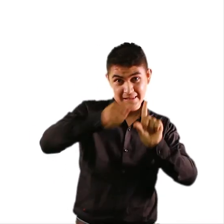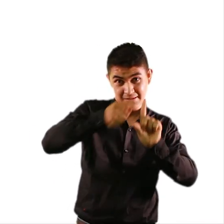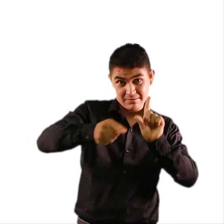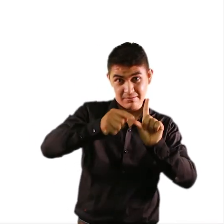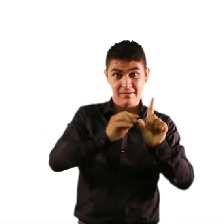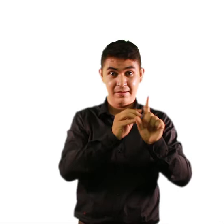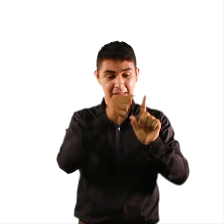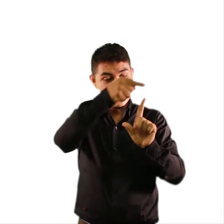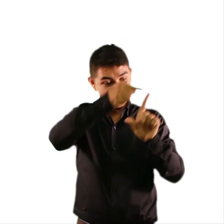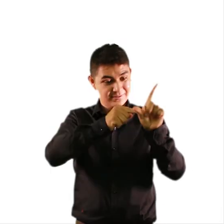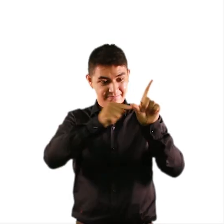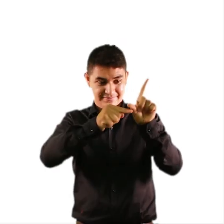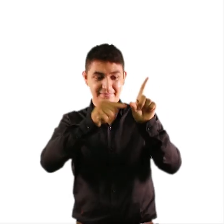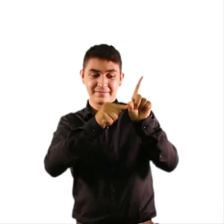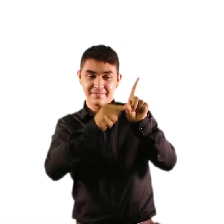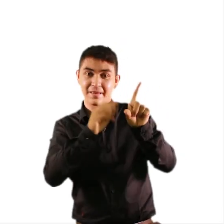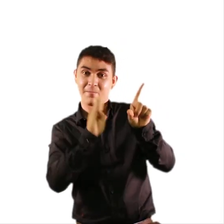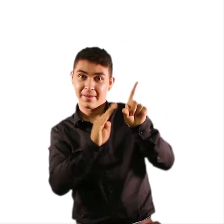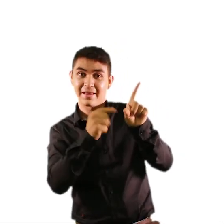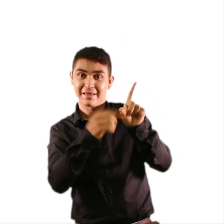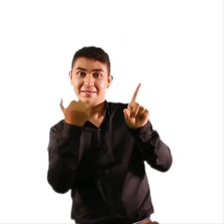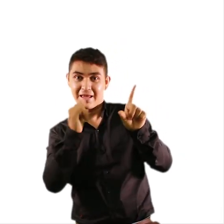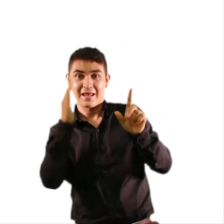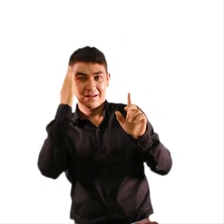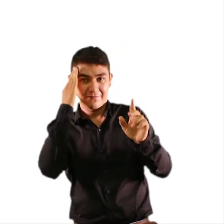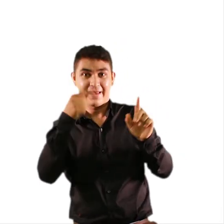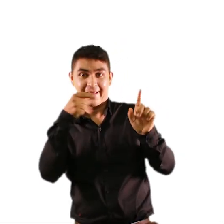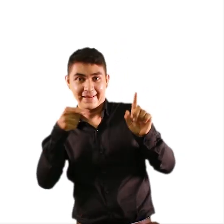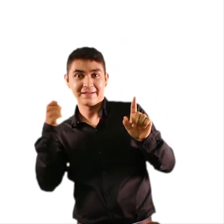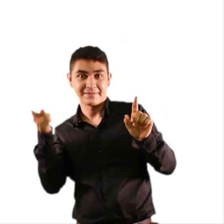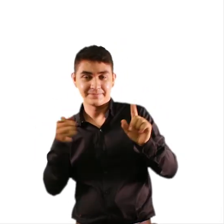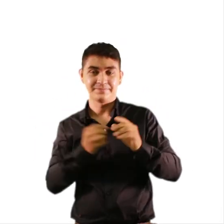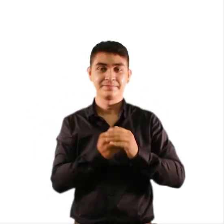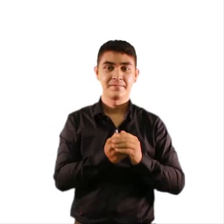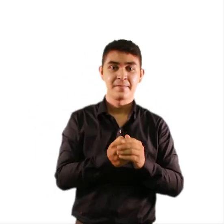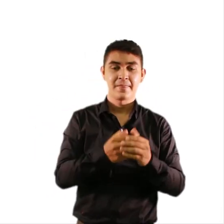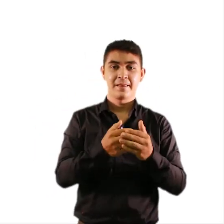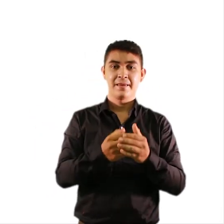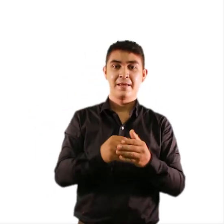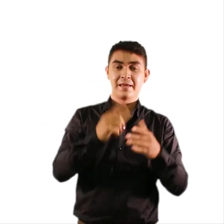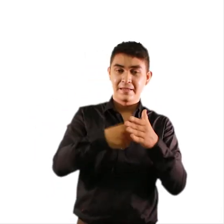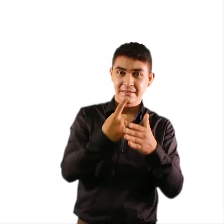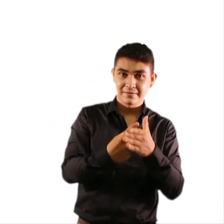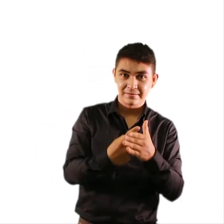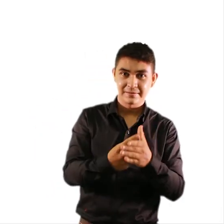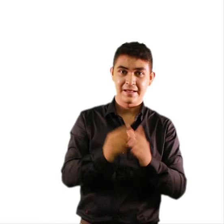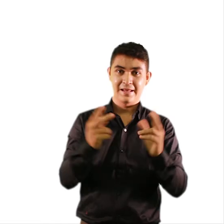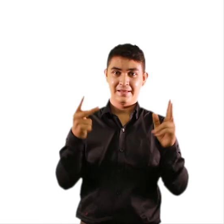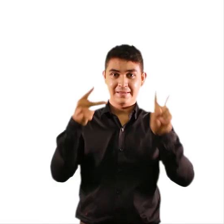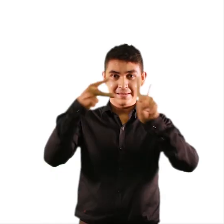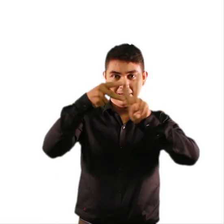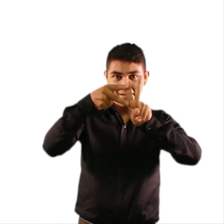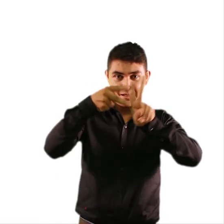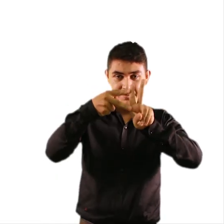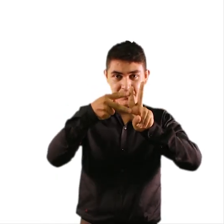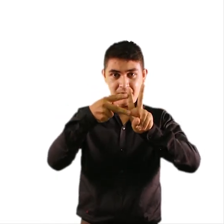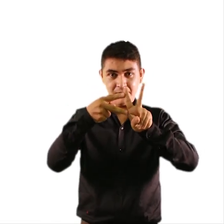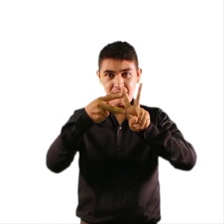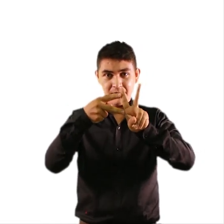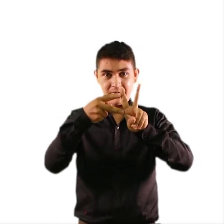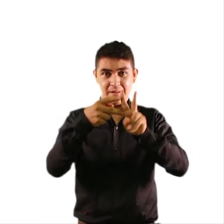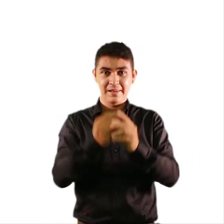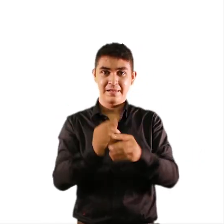Entonces tenemos que el teorema de Pitágoras es muy usado para calcular distancias entre dos